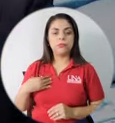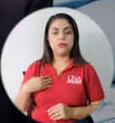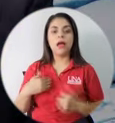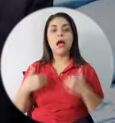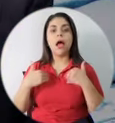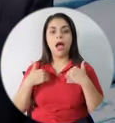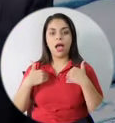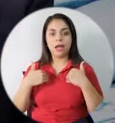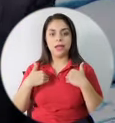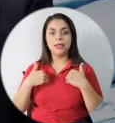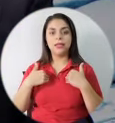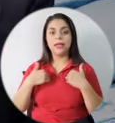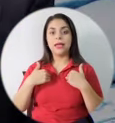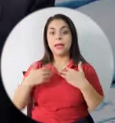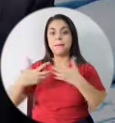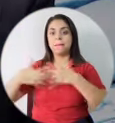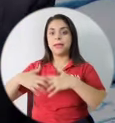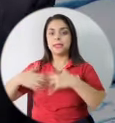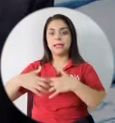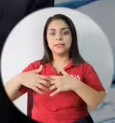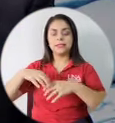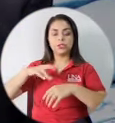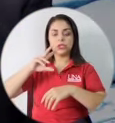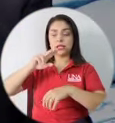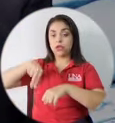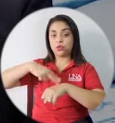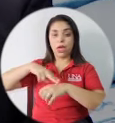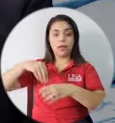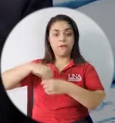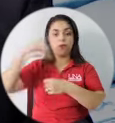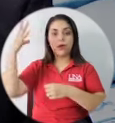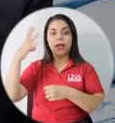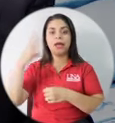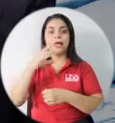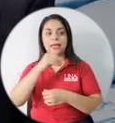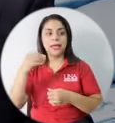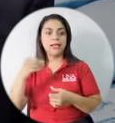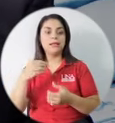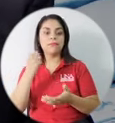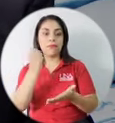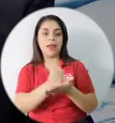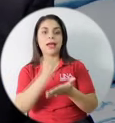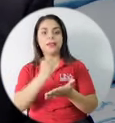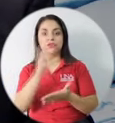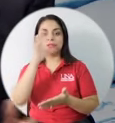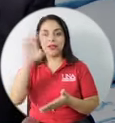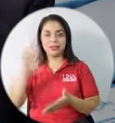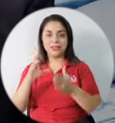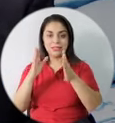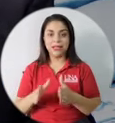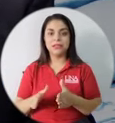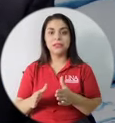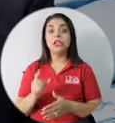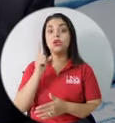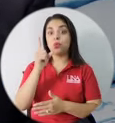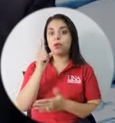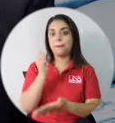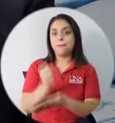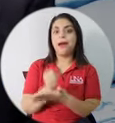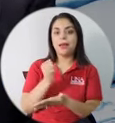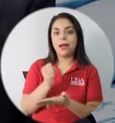tienen sus marcas orientadas al mercado costarricense, sí. Tan atractivo como que recientemente una de las